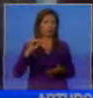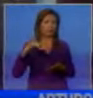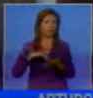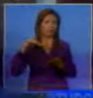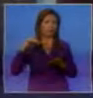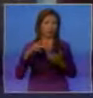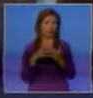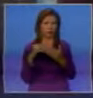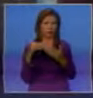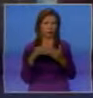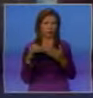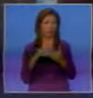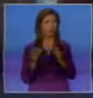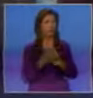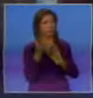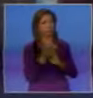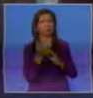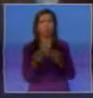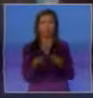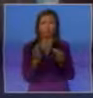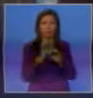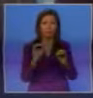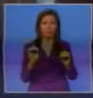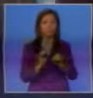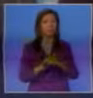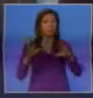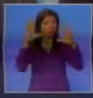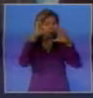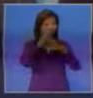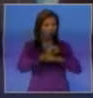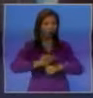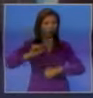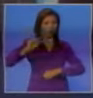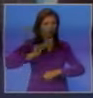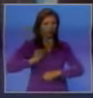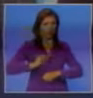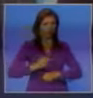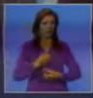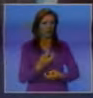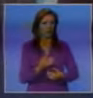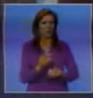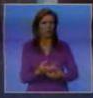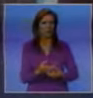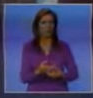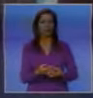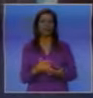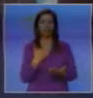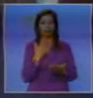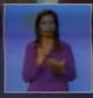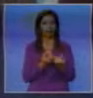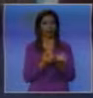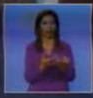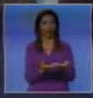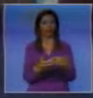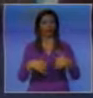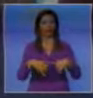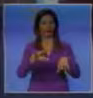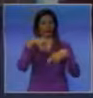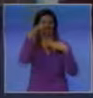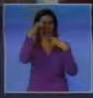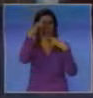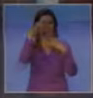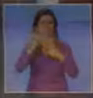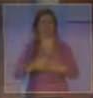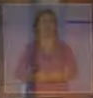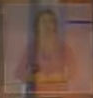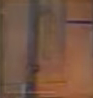$3.500.000. Tendremos un amplio informe en horas de la noche. Hasta aquí nuestro reporte. Vamos a Estudios Centrales. Allá hay más información.